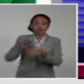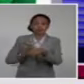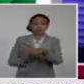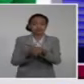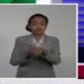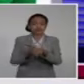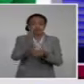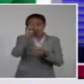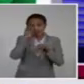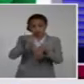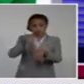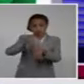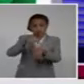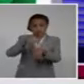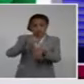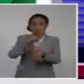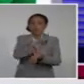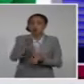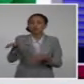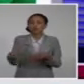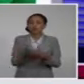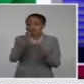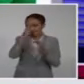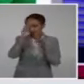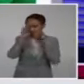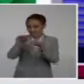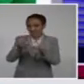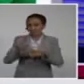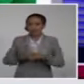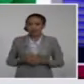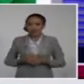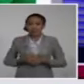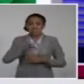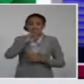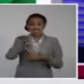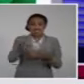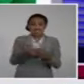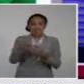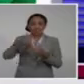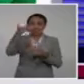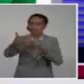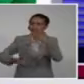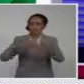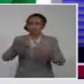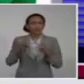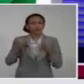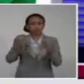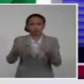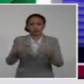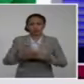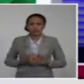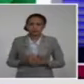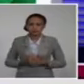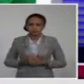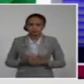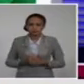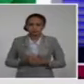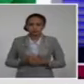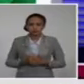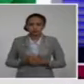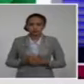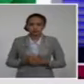ingresó, permaneció 11 días ingresada, 6 de ellos en terapia intensiva y